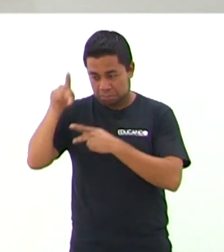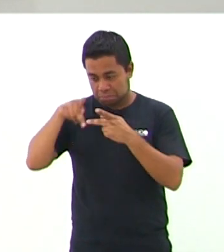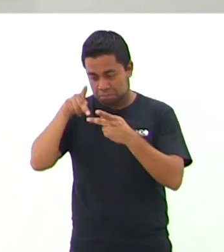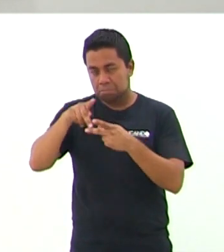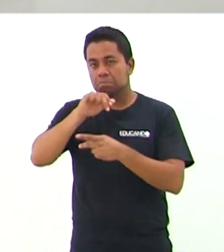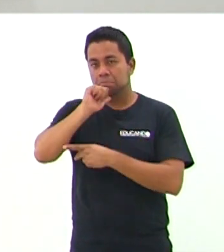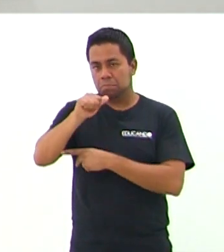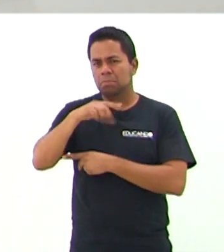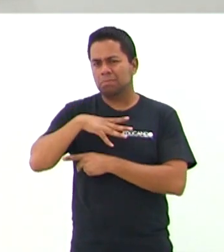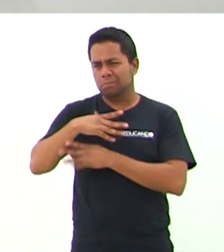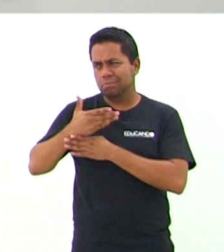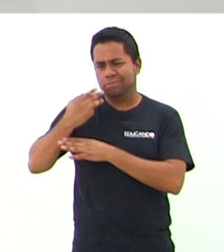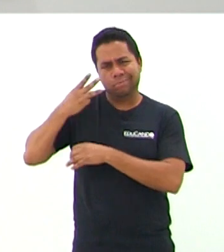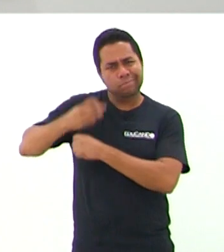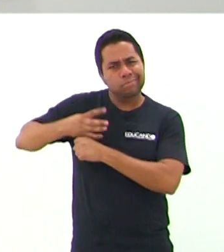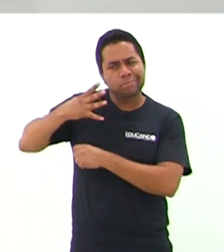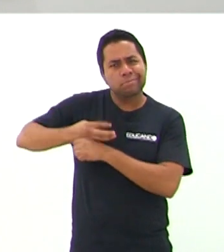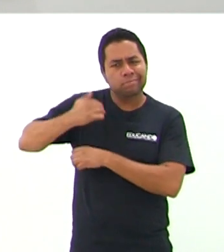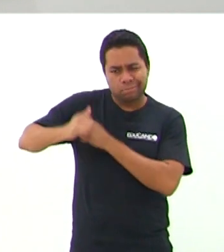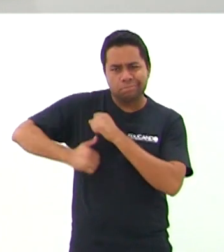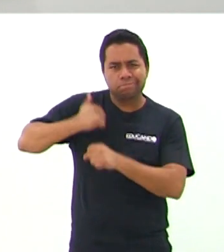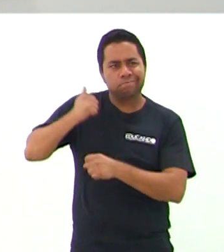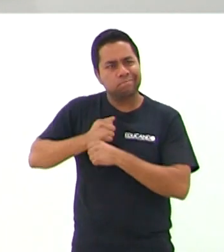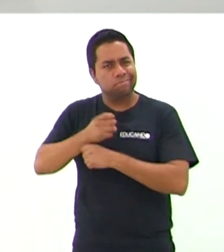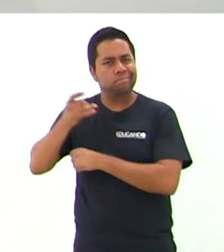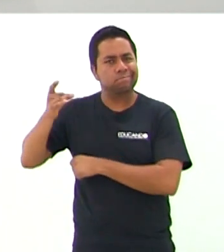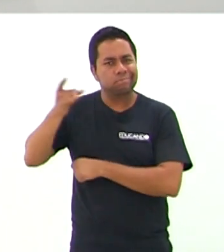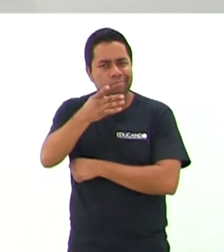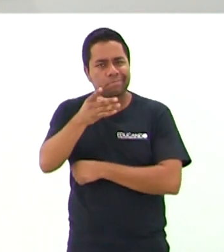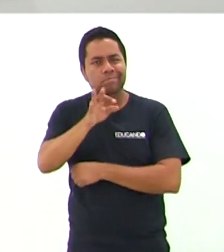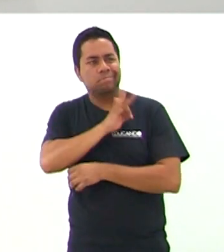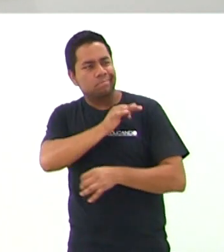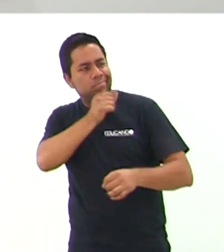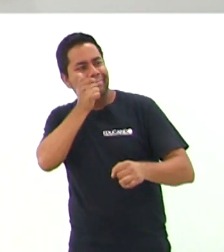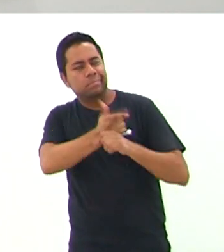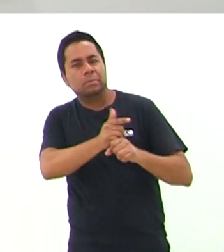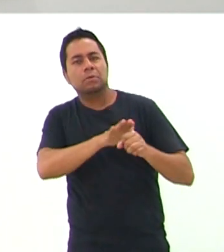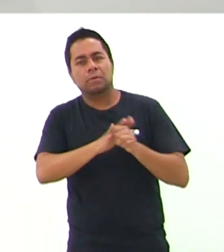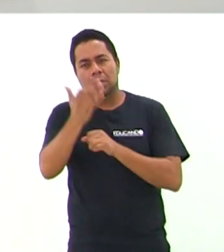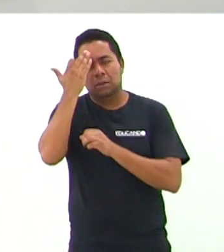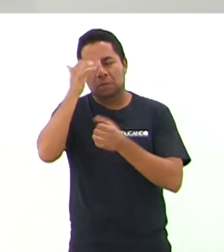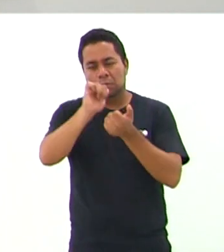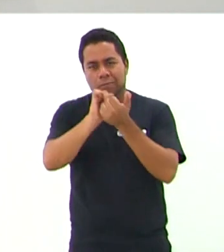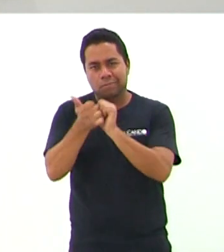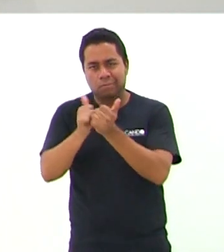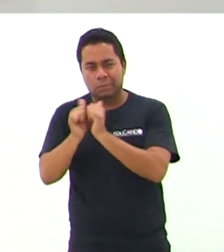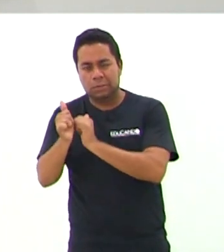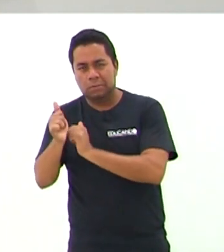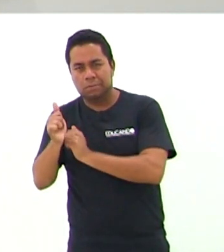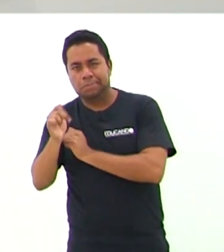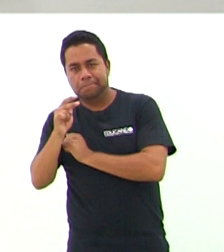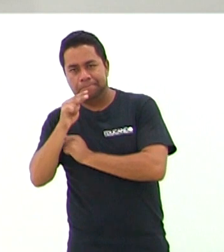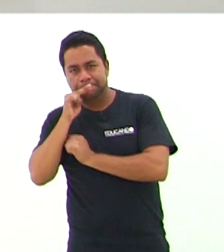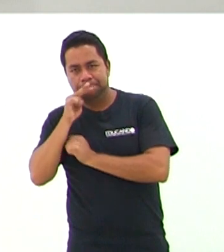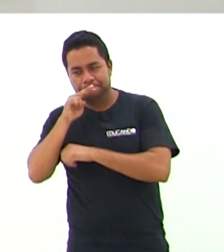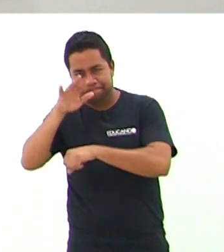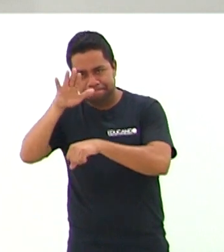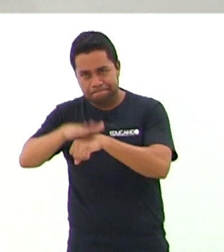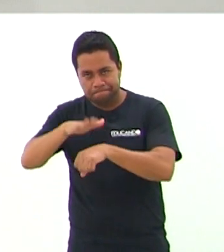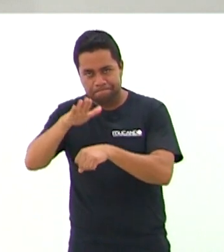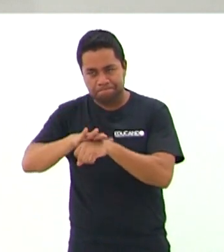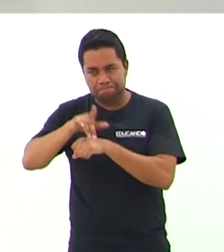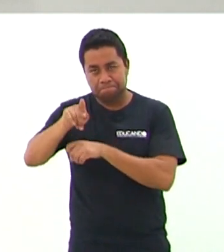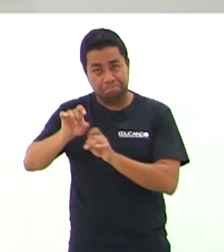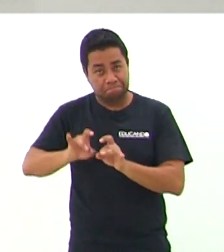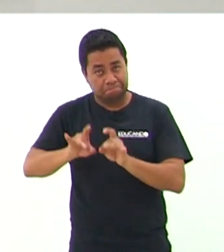y cuarto año, los cuales te van a permitir identificar la conjugación de los verbos. Te invito para que si no